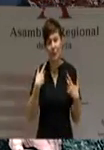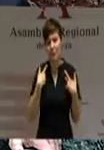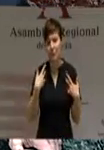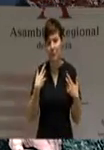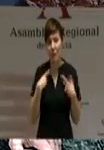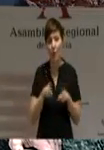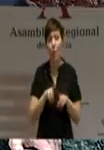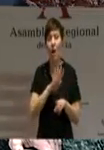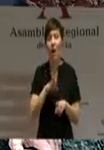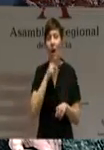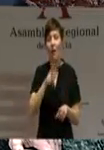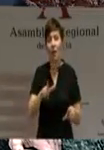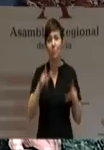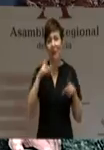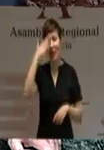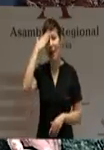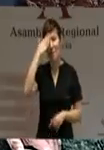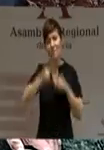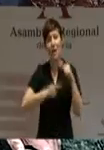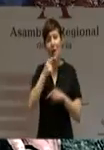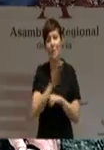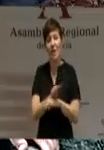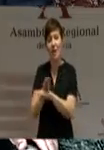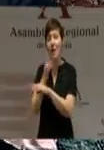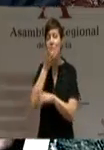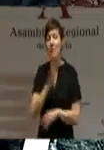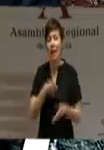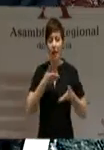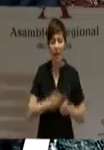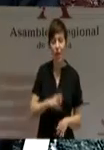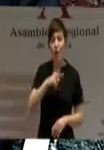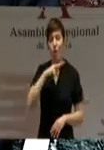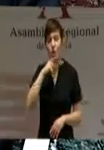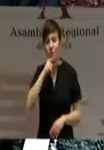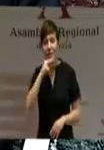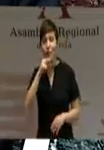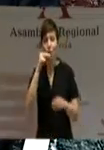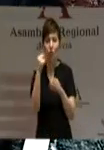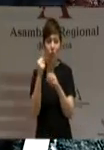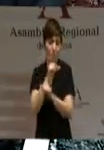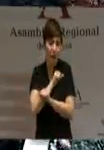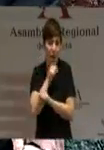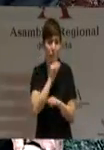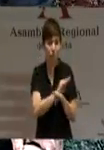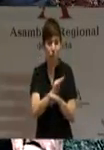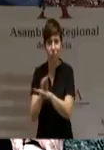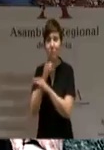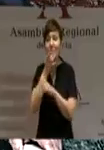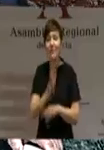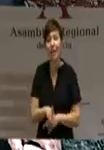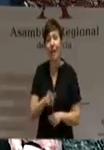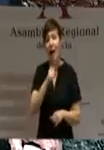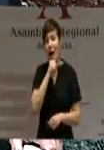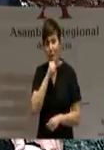soporte de sus hijos y de sus nietos en paro. ¿Qué hace el Gobierno del Partido Popular? Establecer el copago en